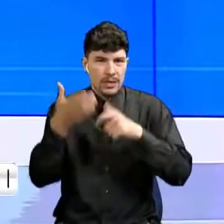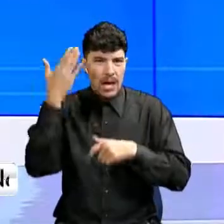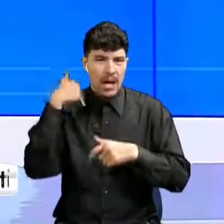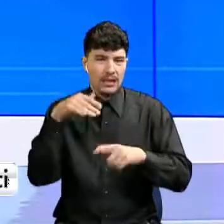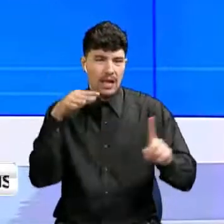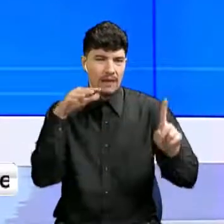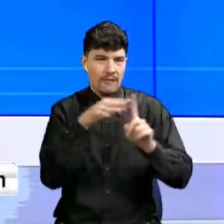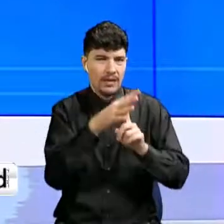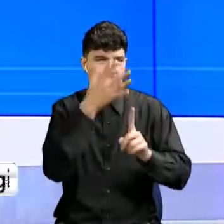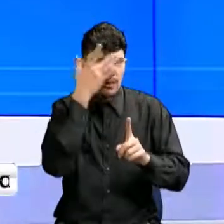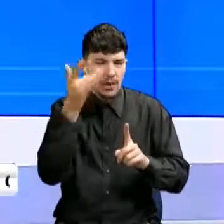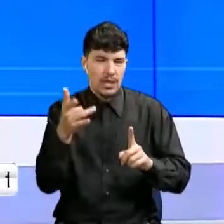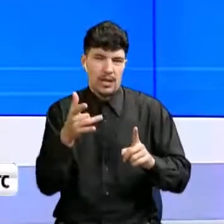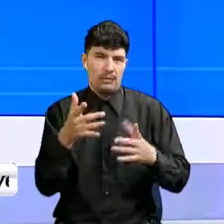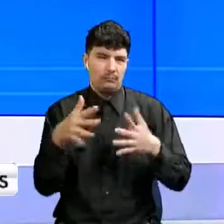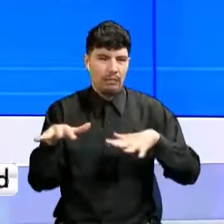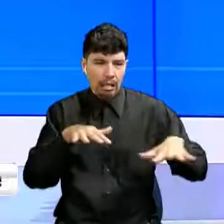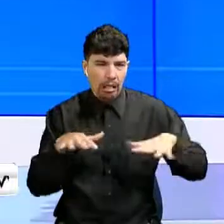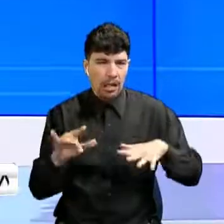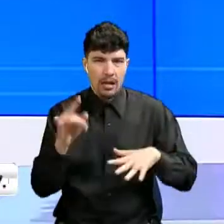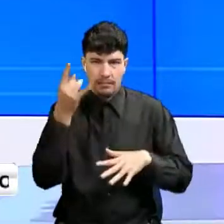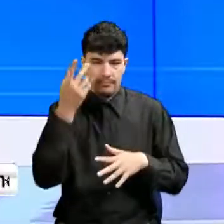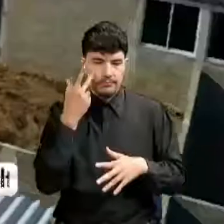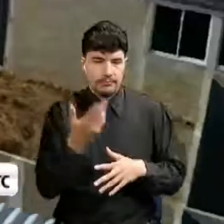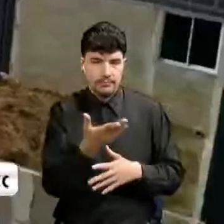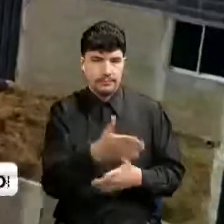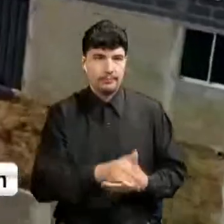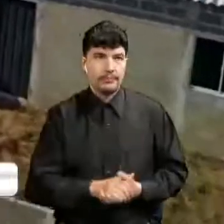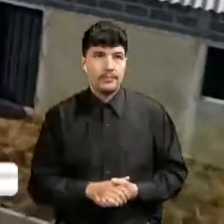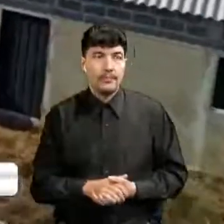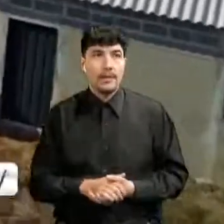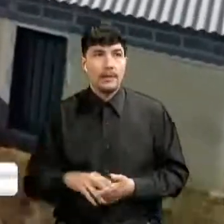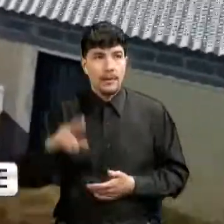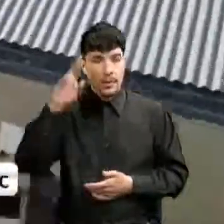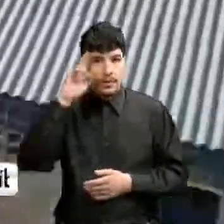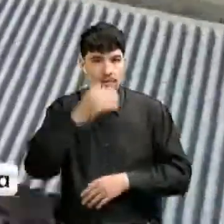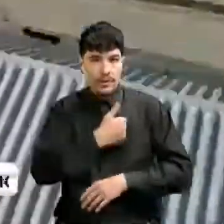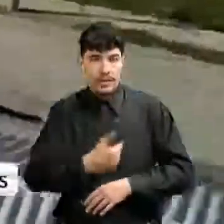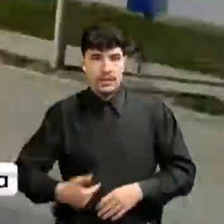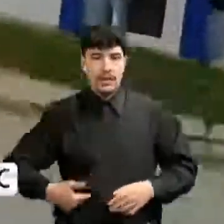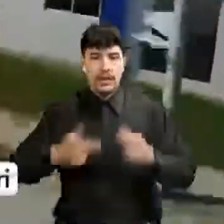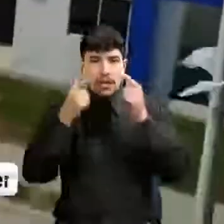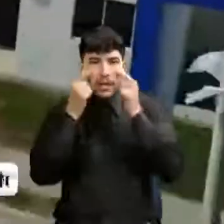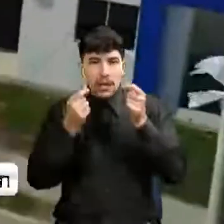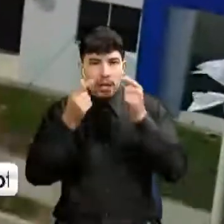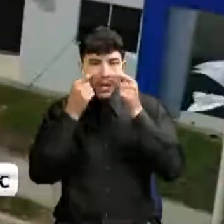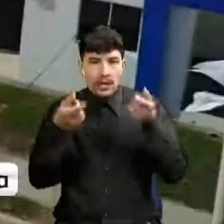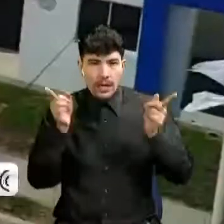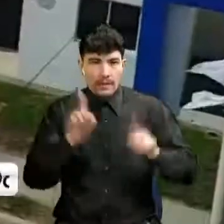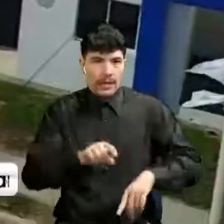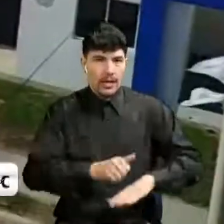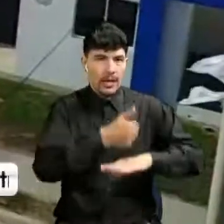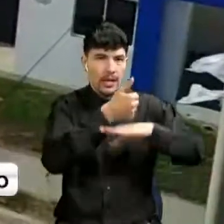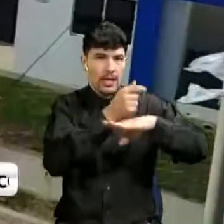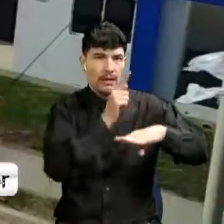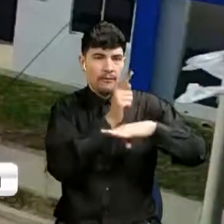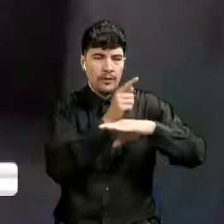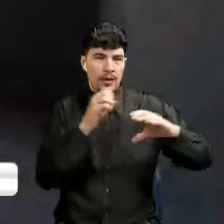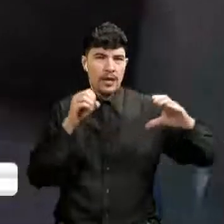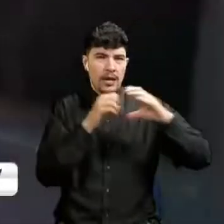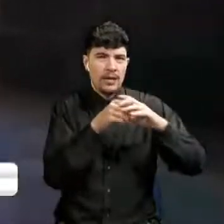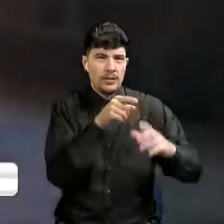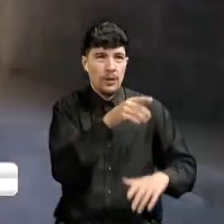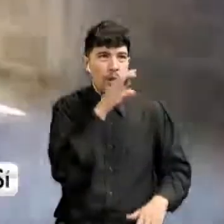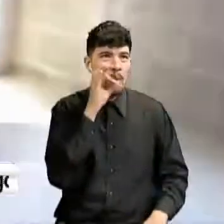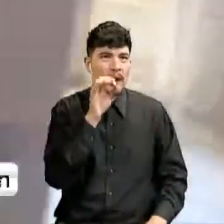temas de desastres naturales el presidente de la república juan manuel santos y el gerente del fondo de adaptación iván mustafá